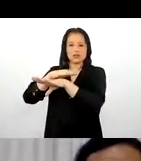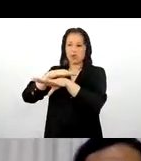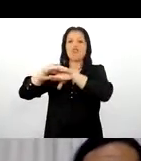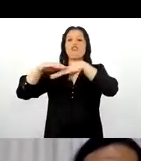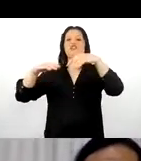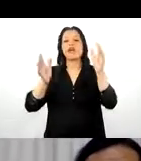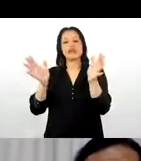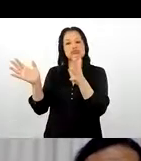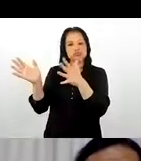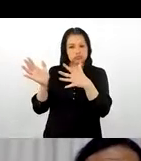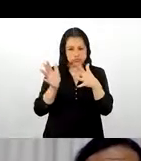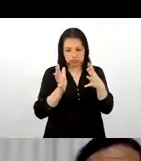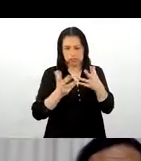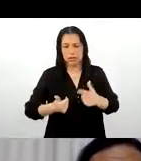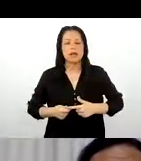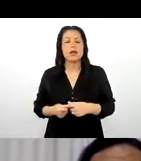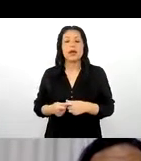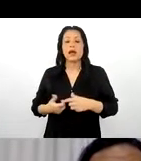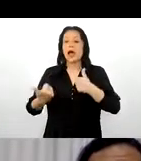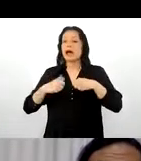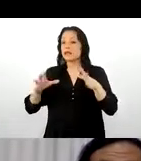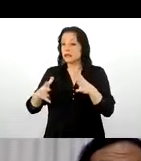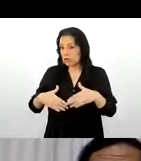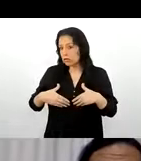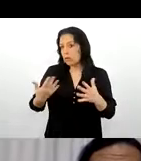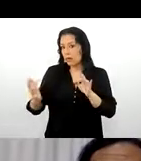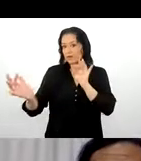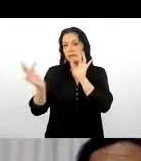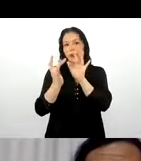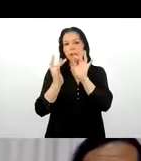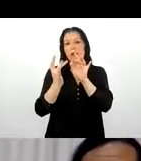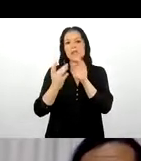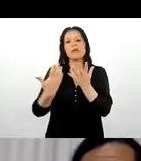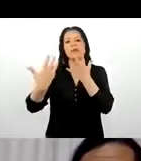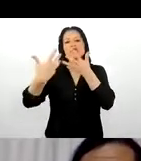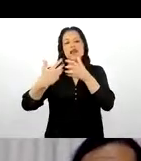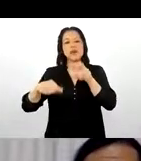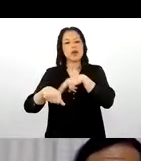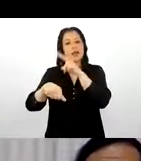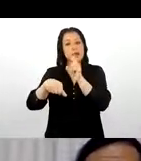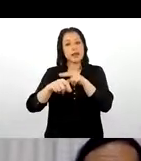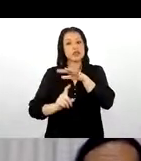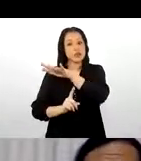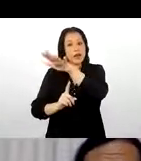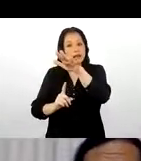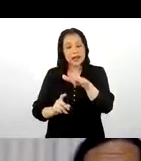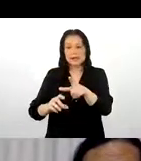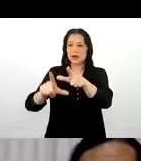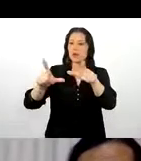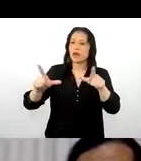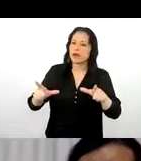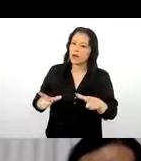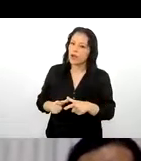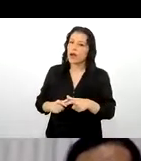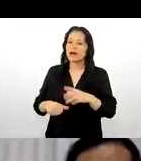contagio, ¿no? Actividades que puedan conectarlo con la naturaleza, con el espacio, el entorno